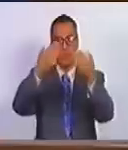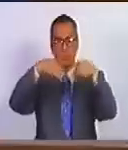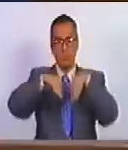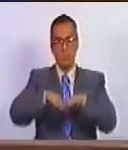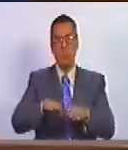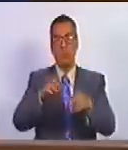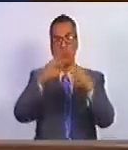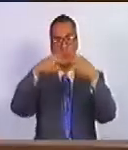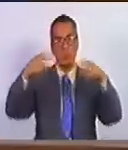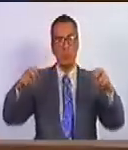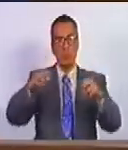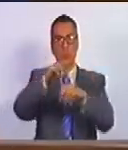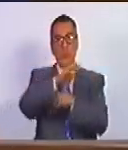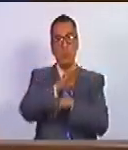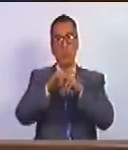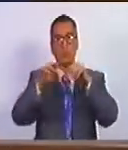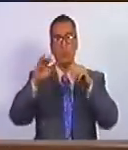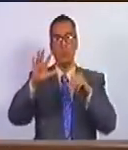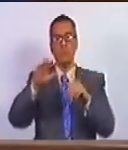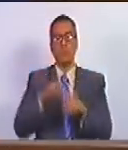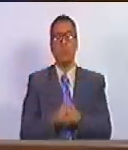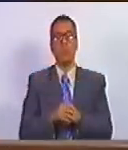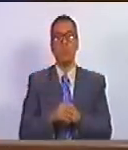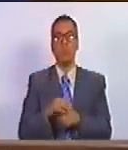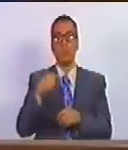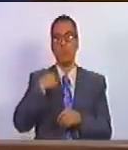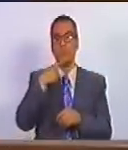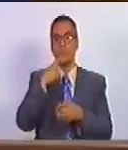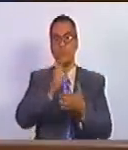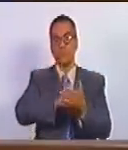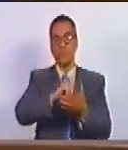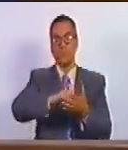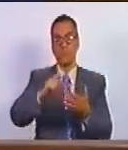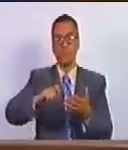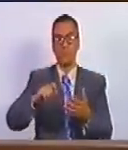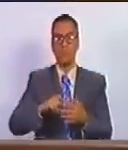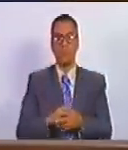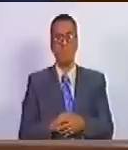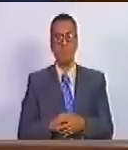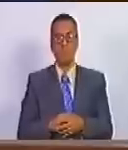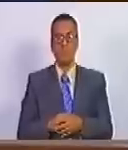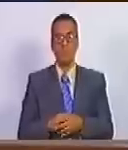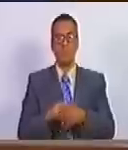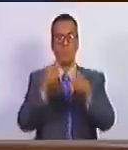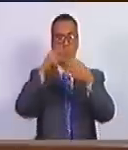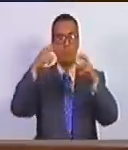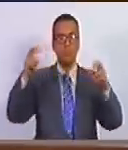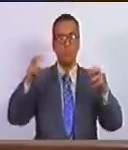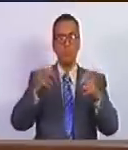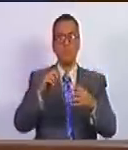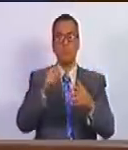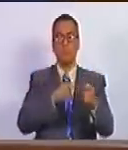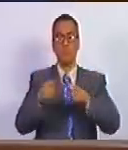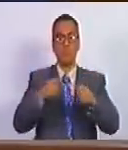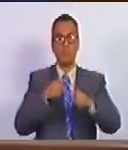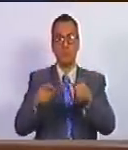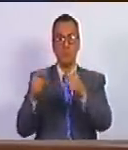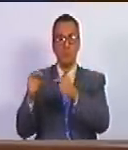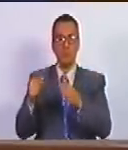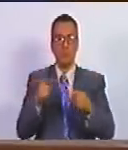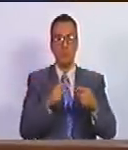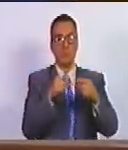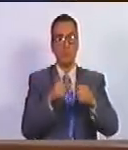el epígrafe del artículo 45, el cual queda redactado en los siguientes términos. Epígrafe. Actividades